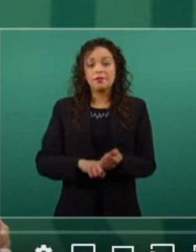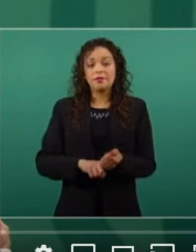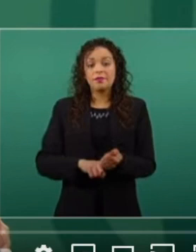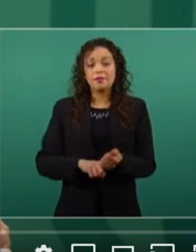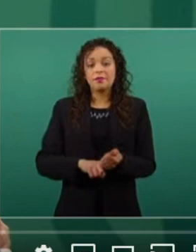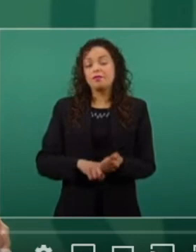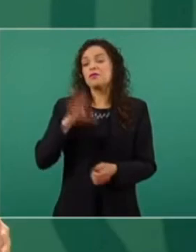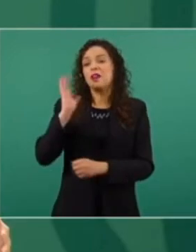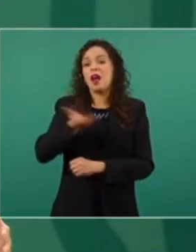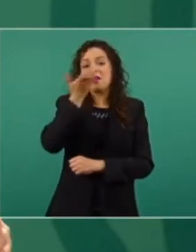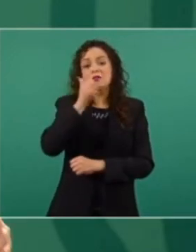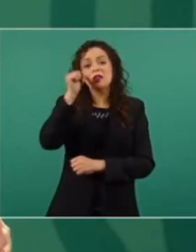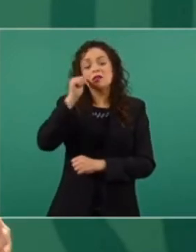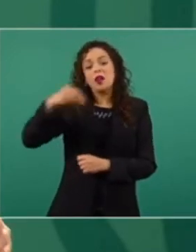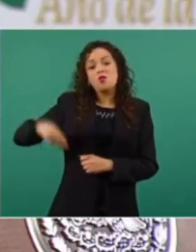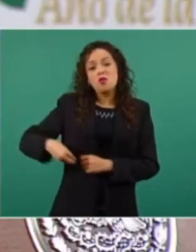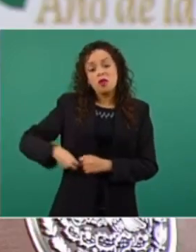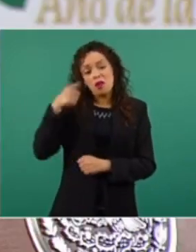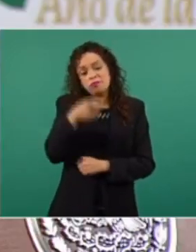el presidente. La austeridad.